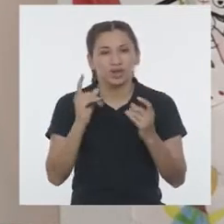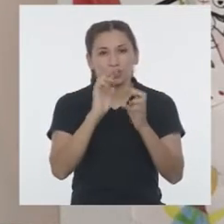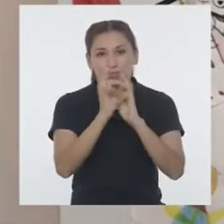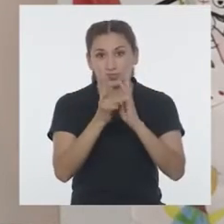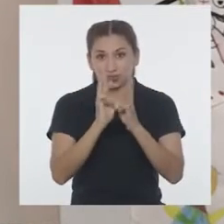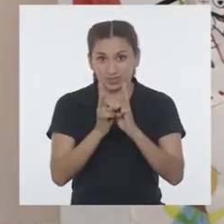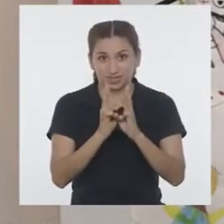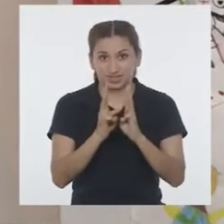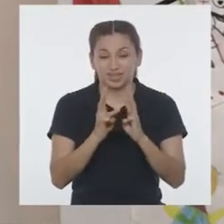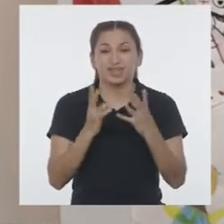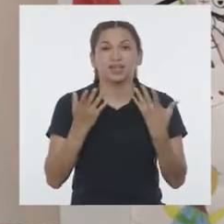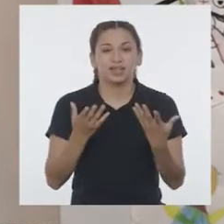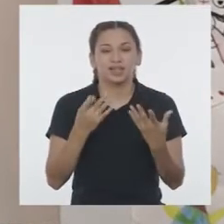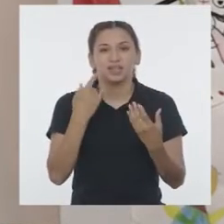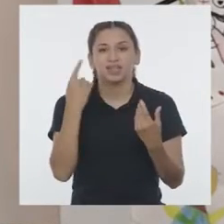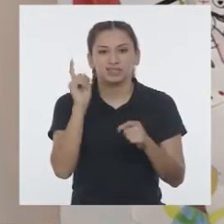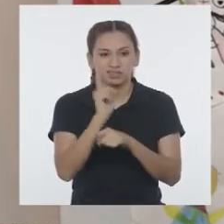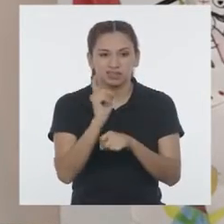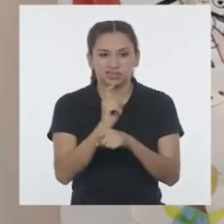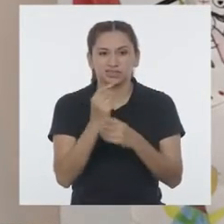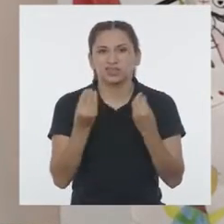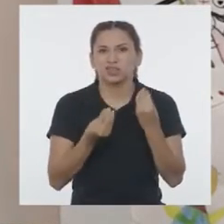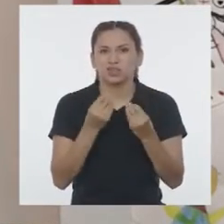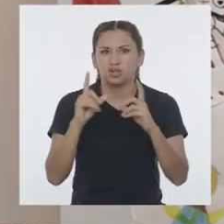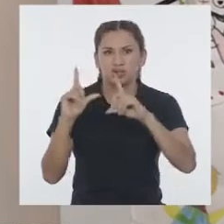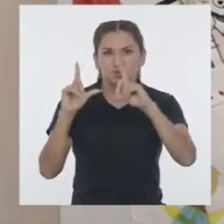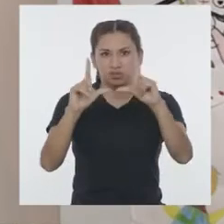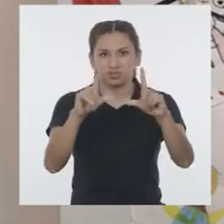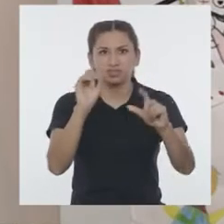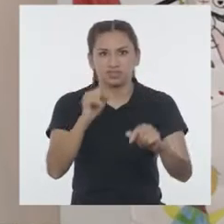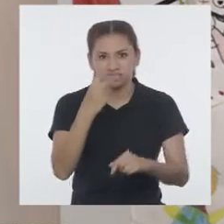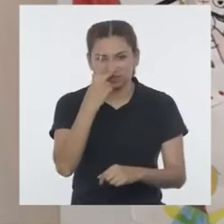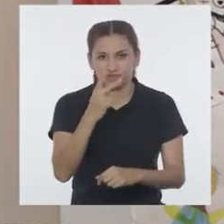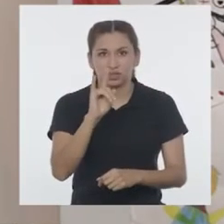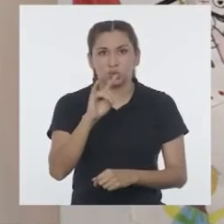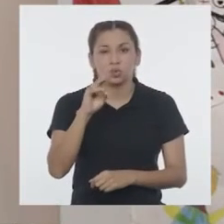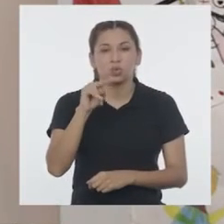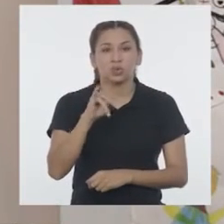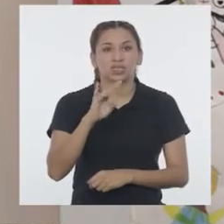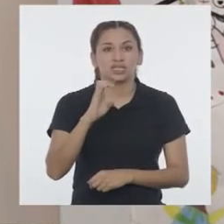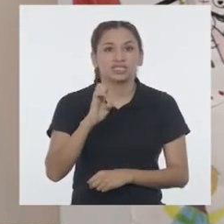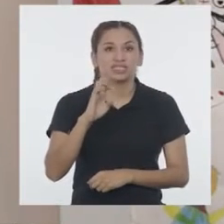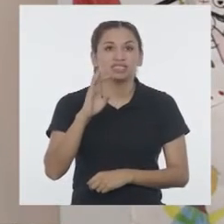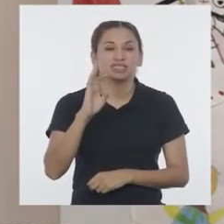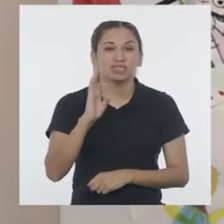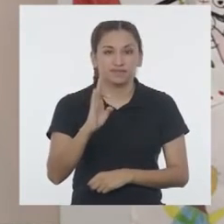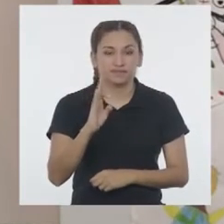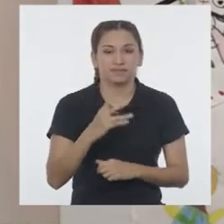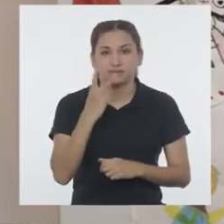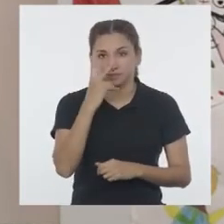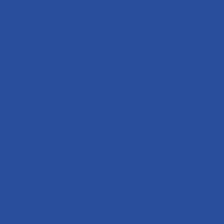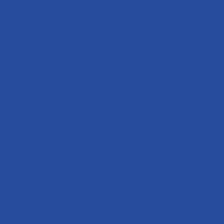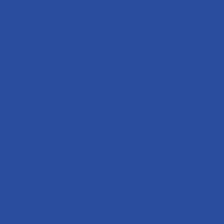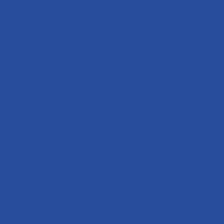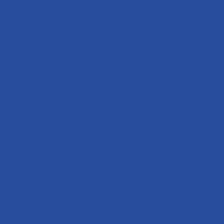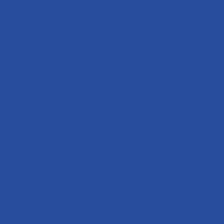saber cómo actuar ante estos casos. Es un spot sí se ve de UNICEF. Miren el siguiente